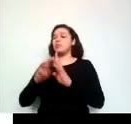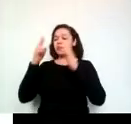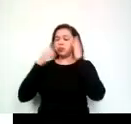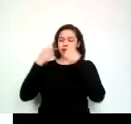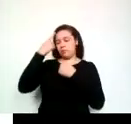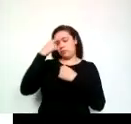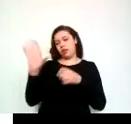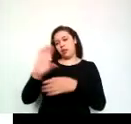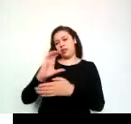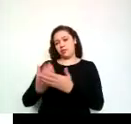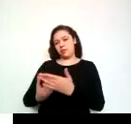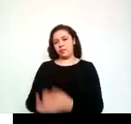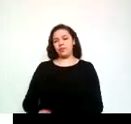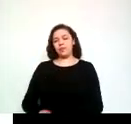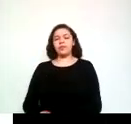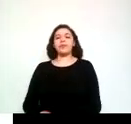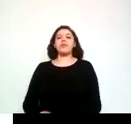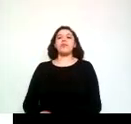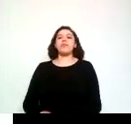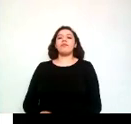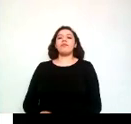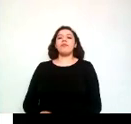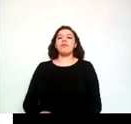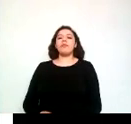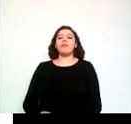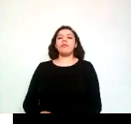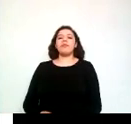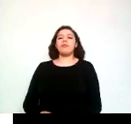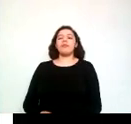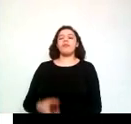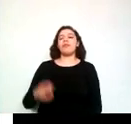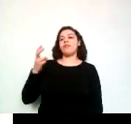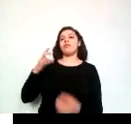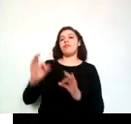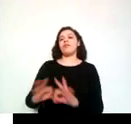¿no? Entonces, bueno, es súper